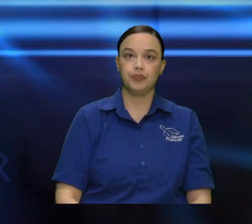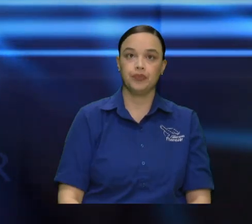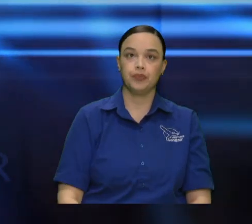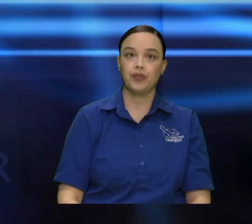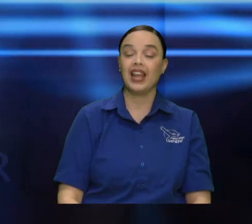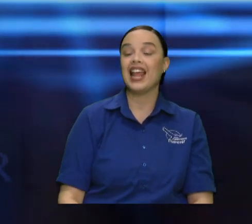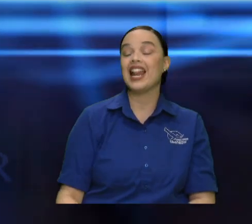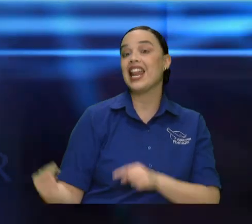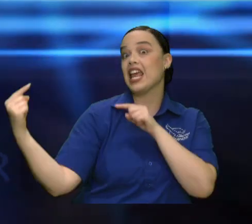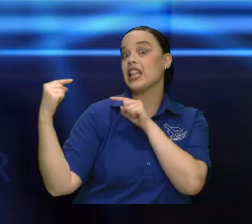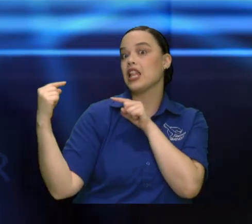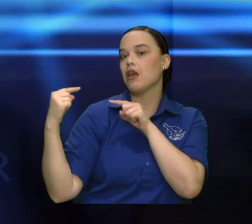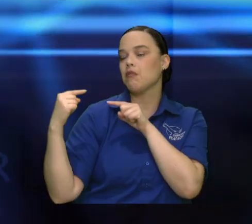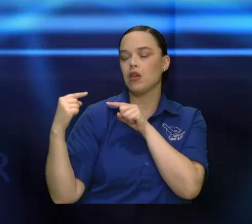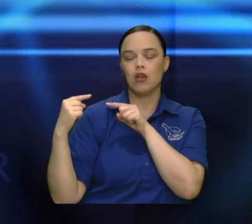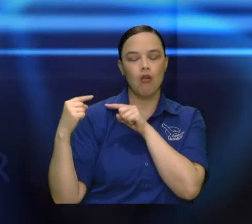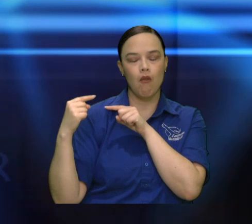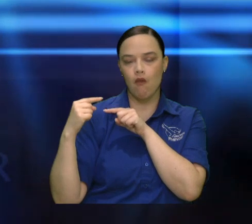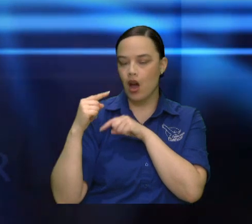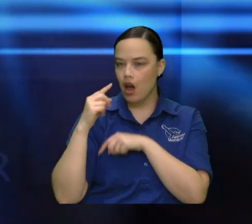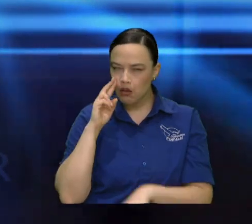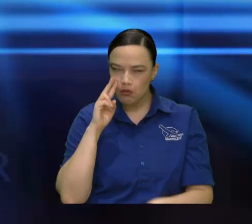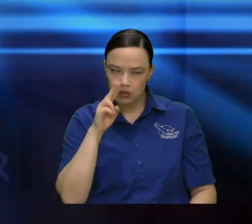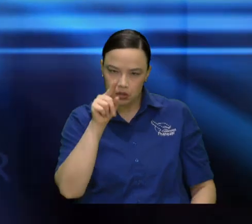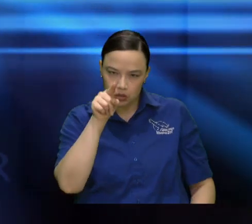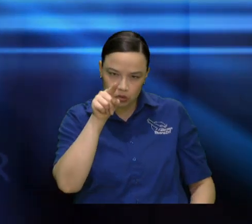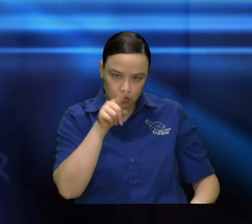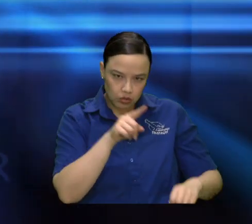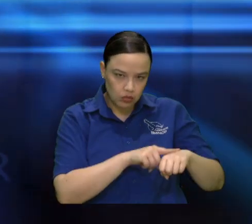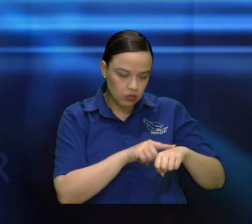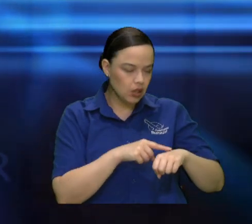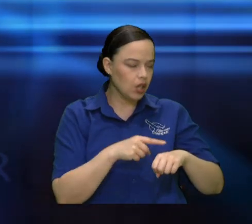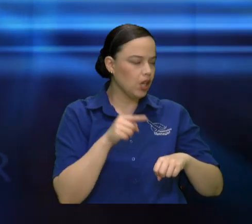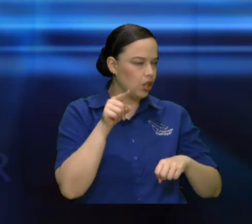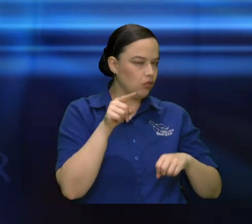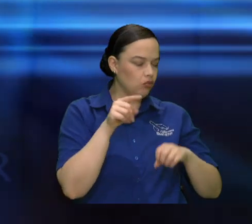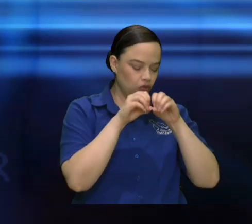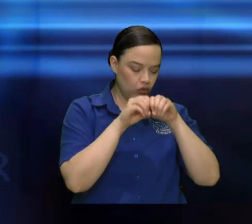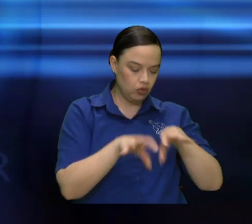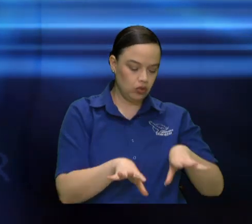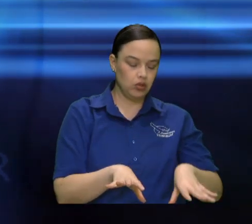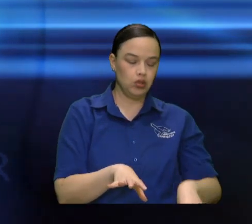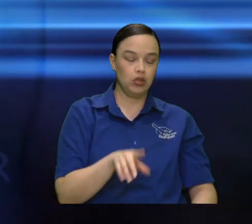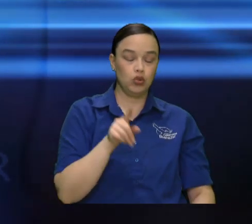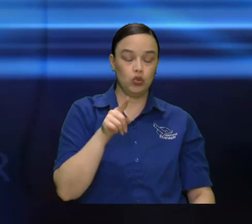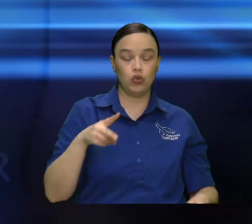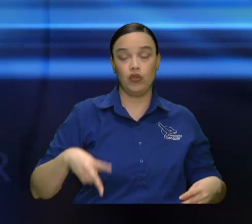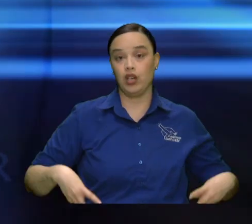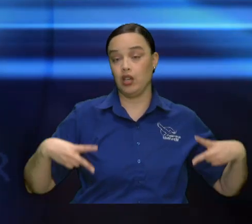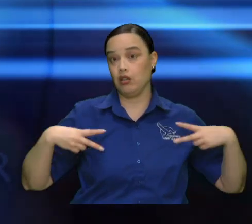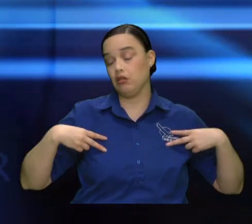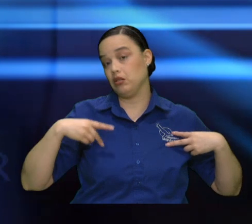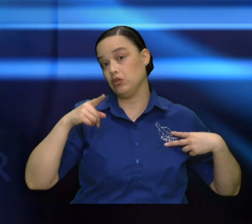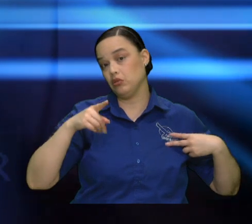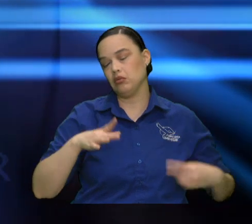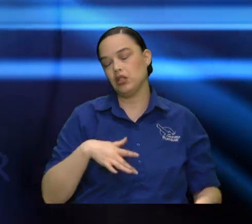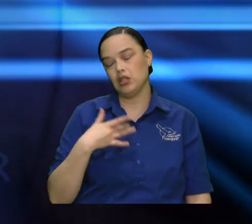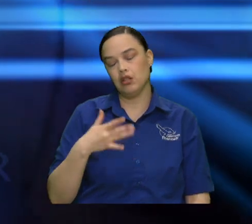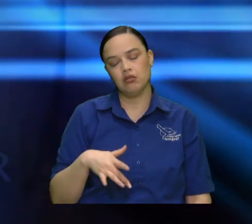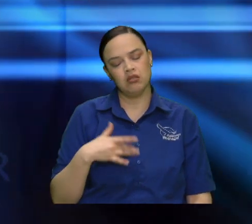buscar siempre el peor momento tuyo para destruirte entonces cuando tú te sientas que estás